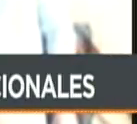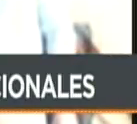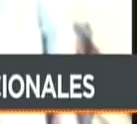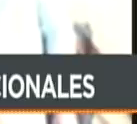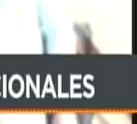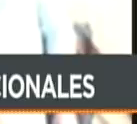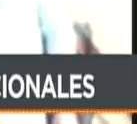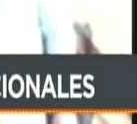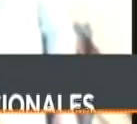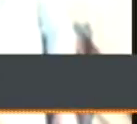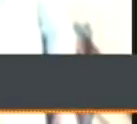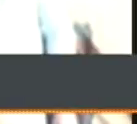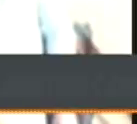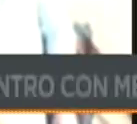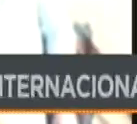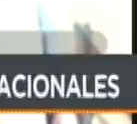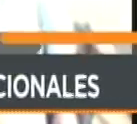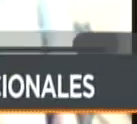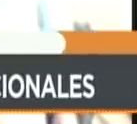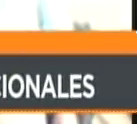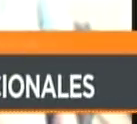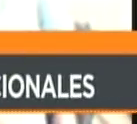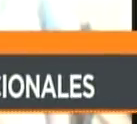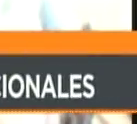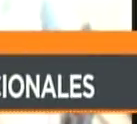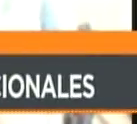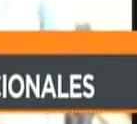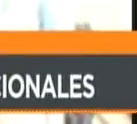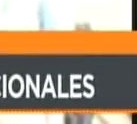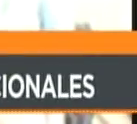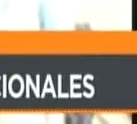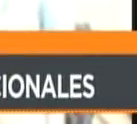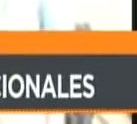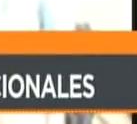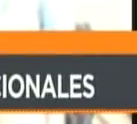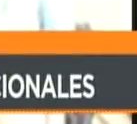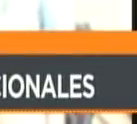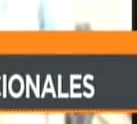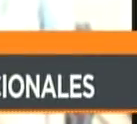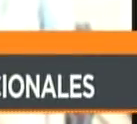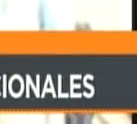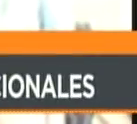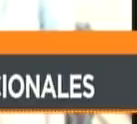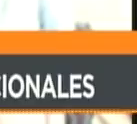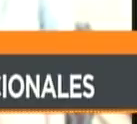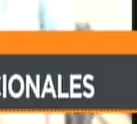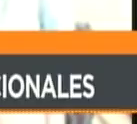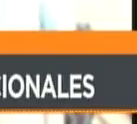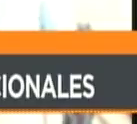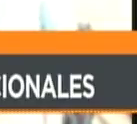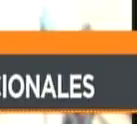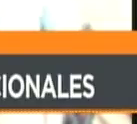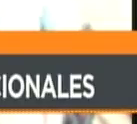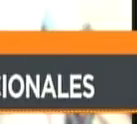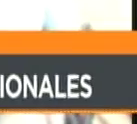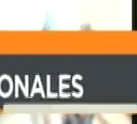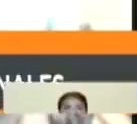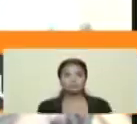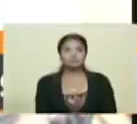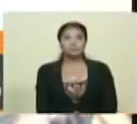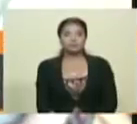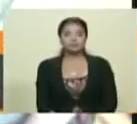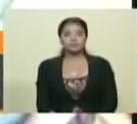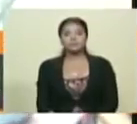calle por la revolución bolivariana, con usted. Y, por supuesto, tenemos un poeta,